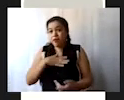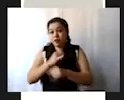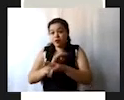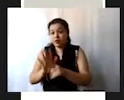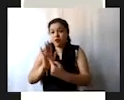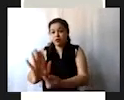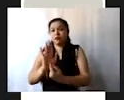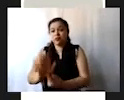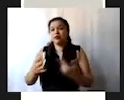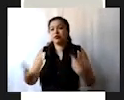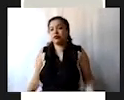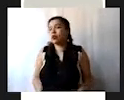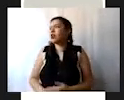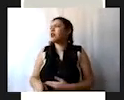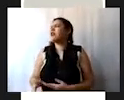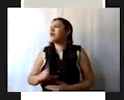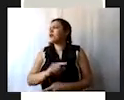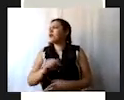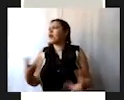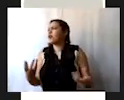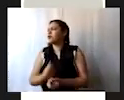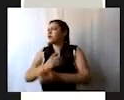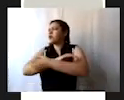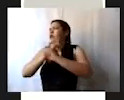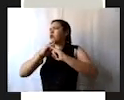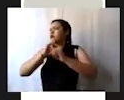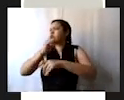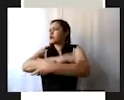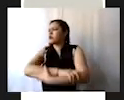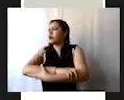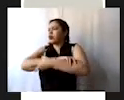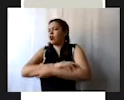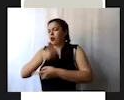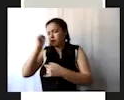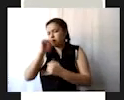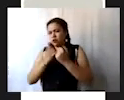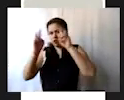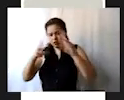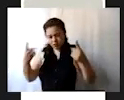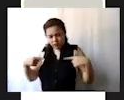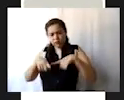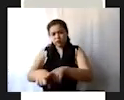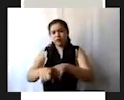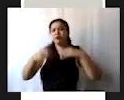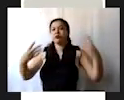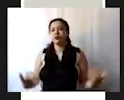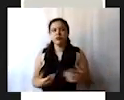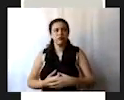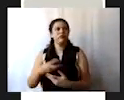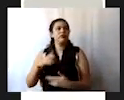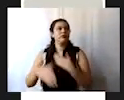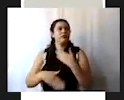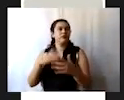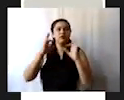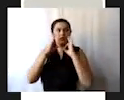para ponerme de la mano con otras instituciones que estén trabajando sobre estos temas? Entonces, invita mucho a los procesos